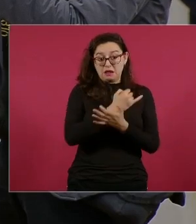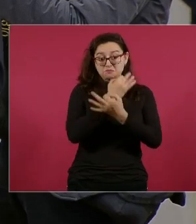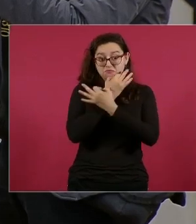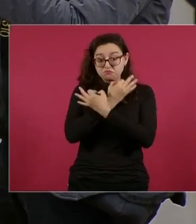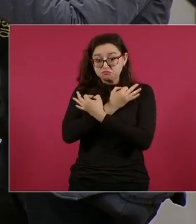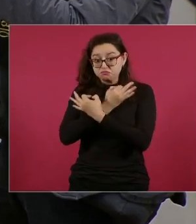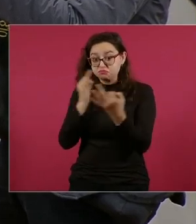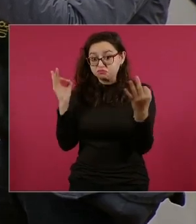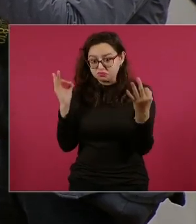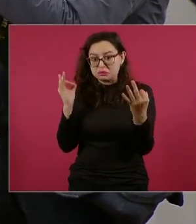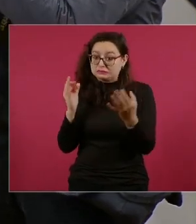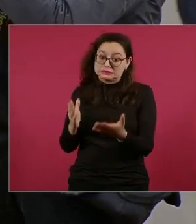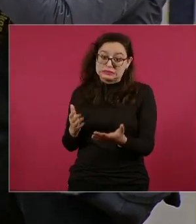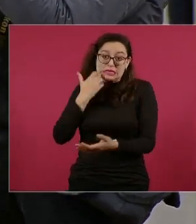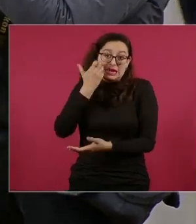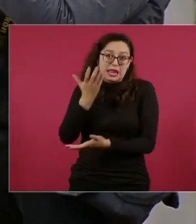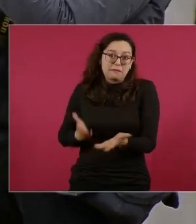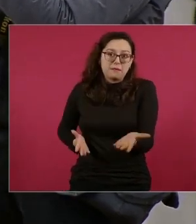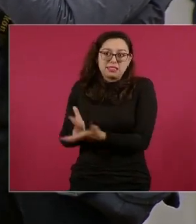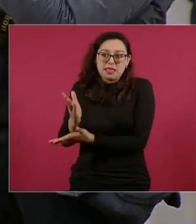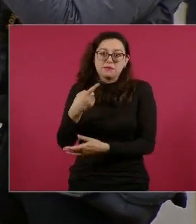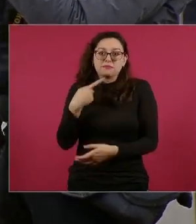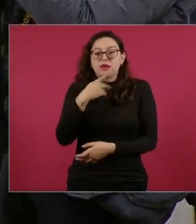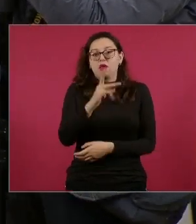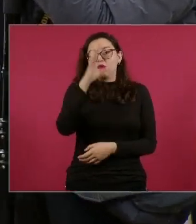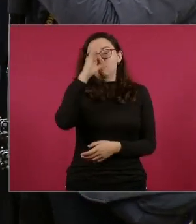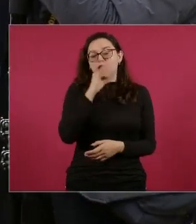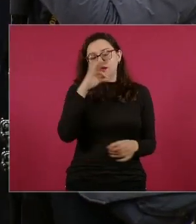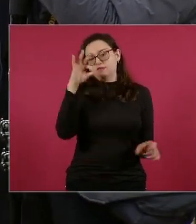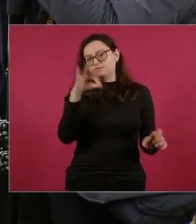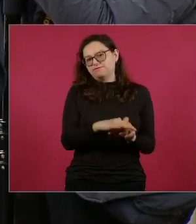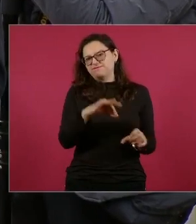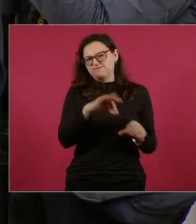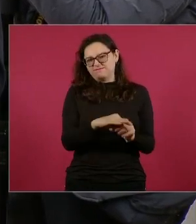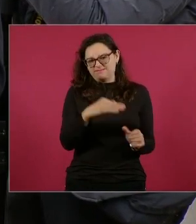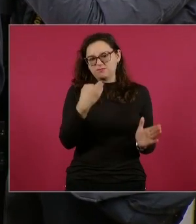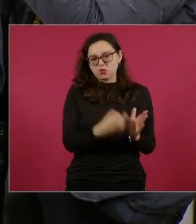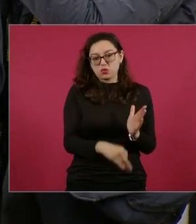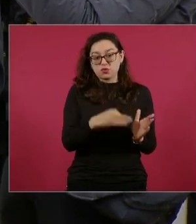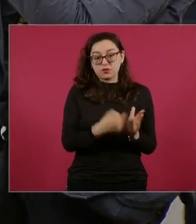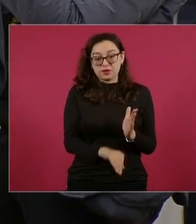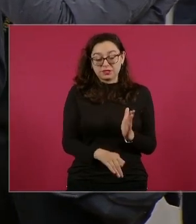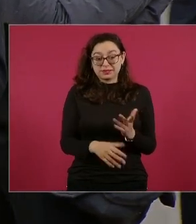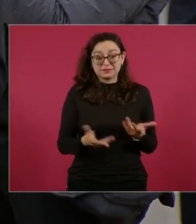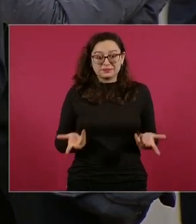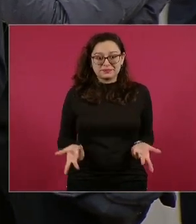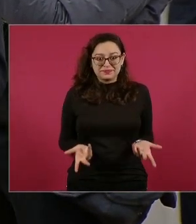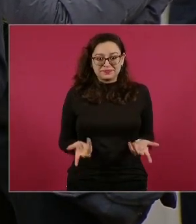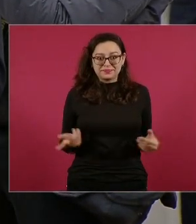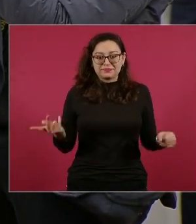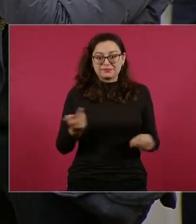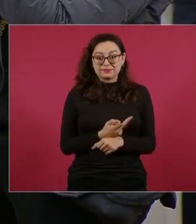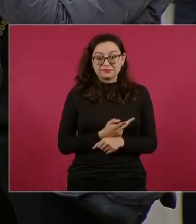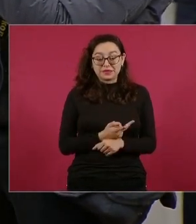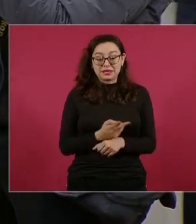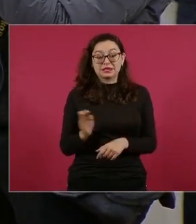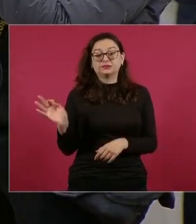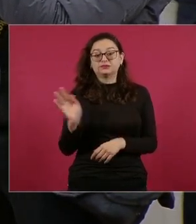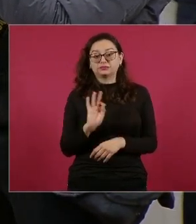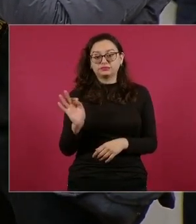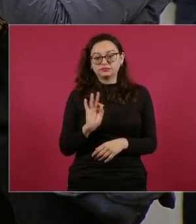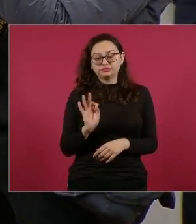un tanto injerencionista. ¿Existe un riesgo de que pueda pasar? Al final de cuentas es un voto, puede haber trabajo